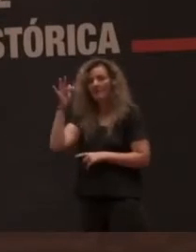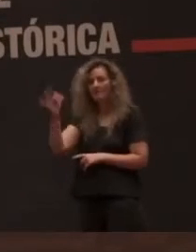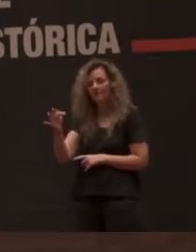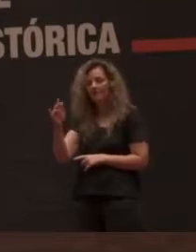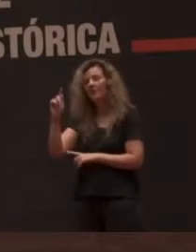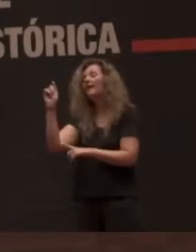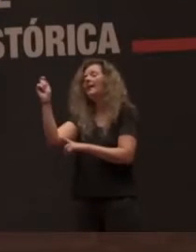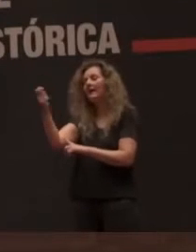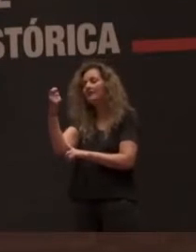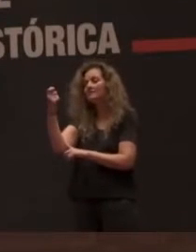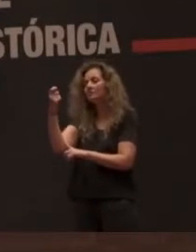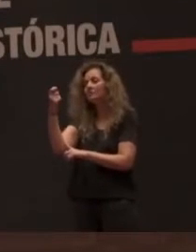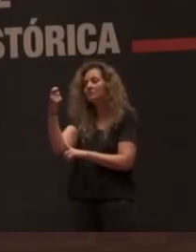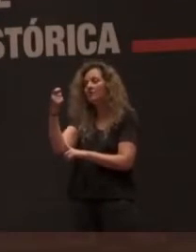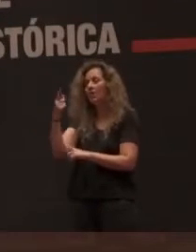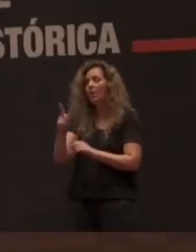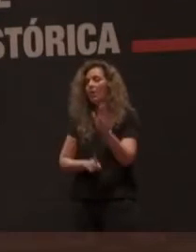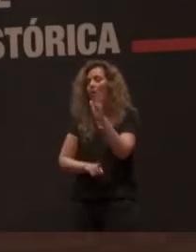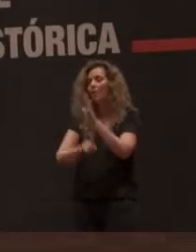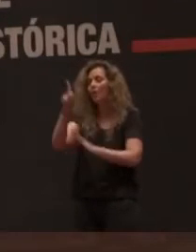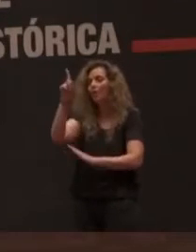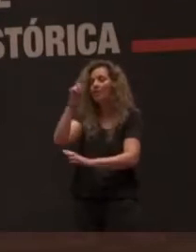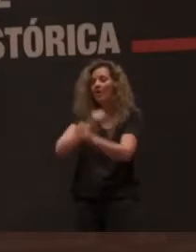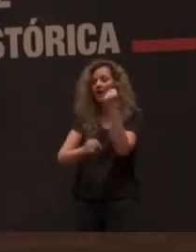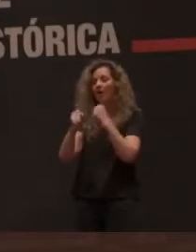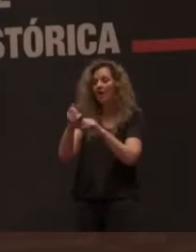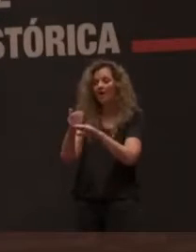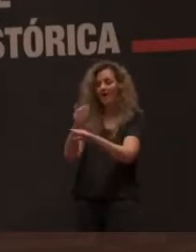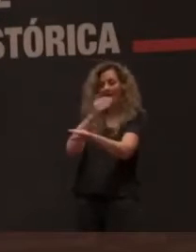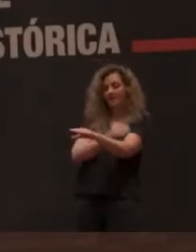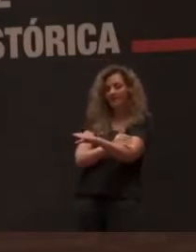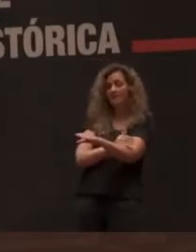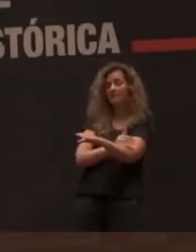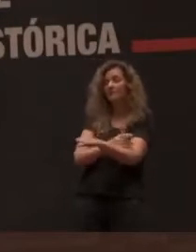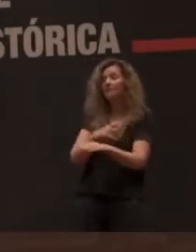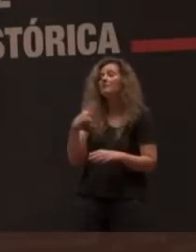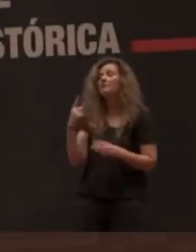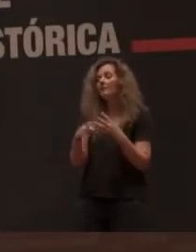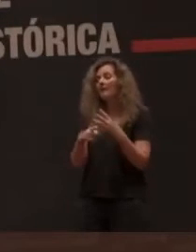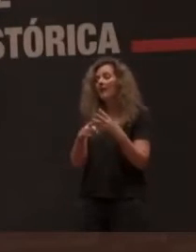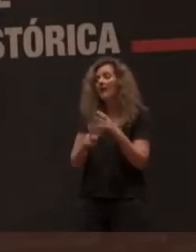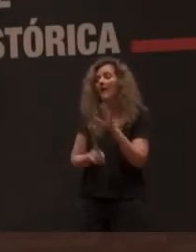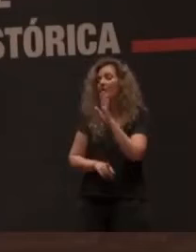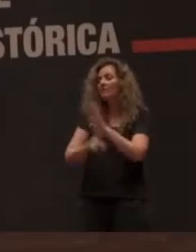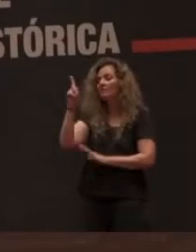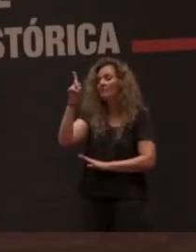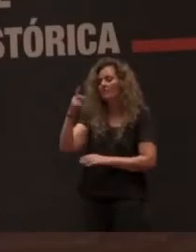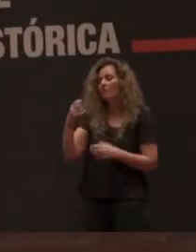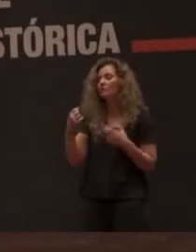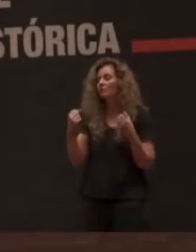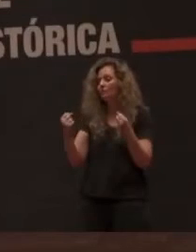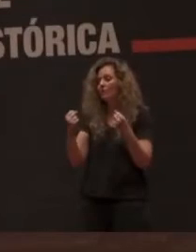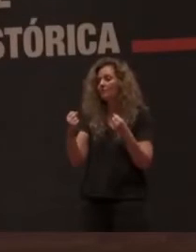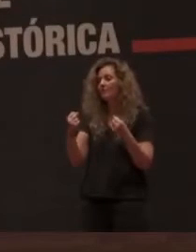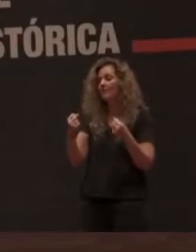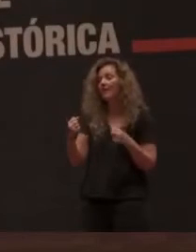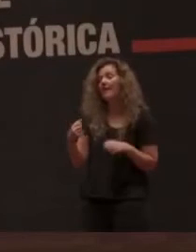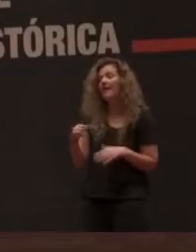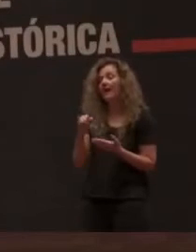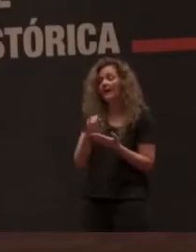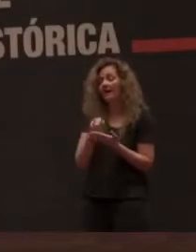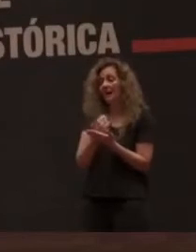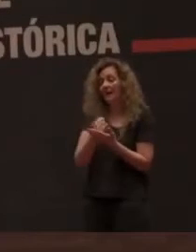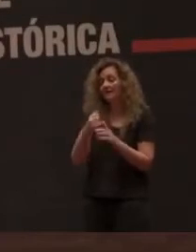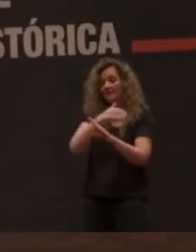el exitoso, un crecimiento económico previo y un desenvolvimiento potente de las clases medias. La medida